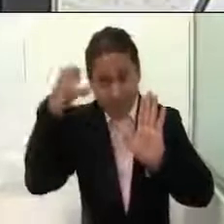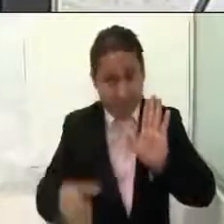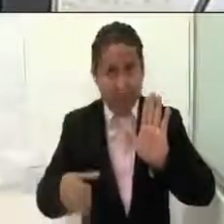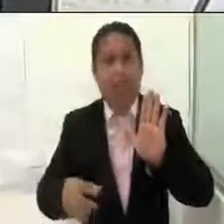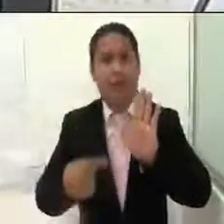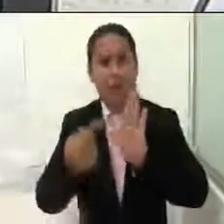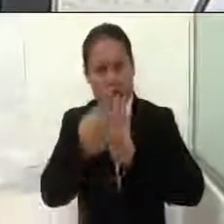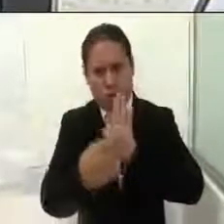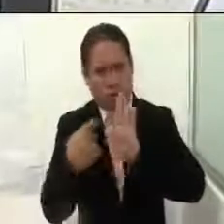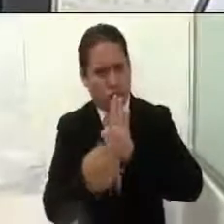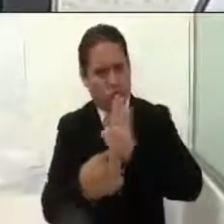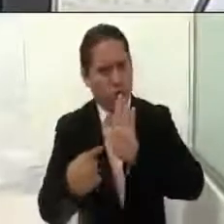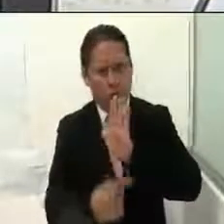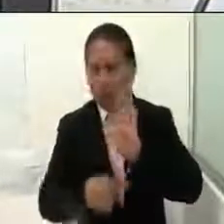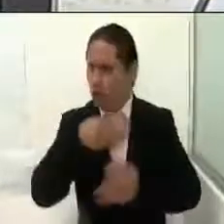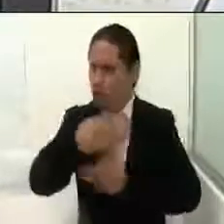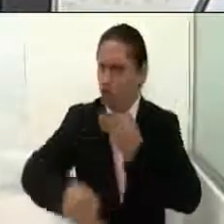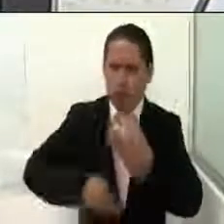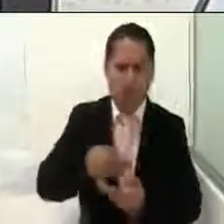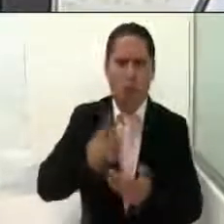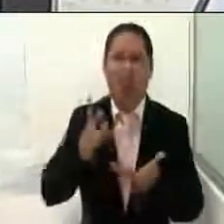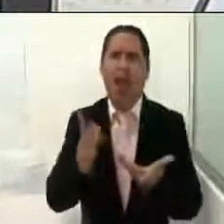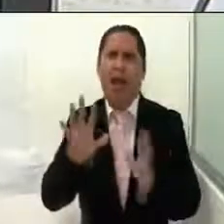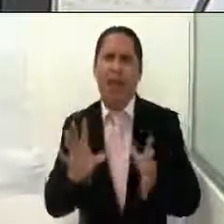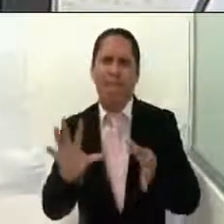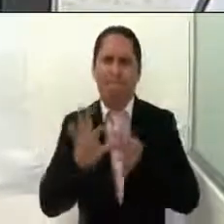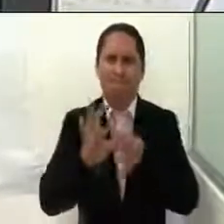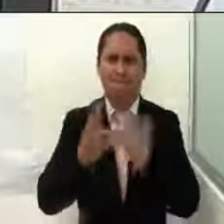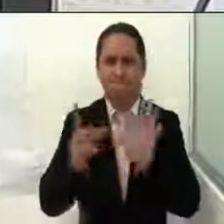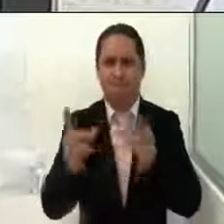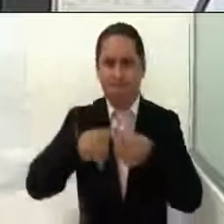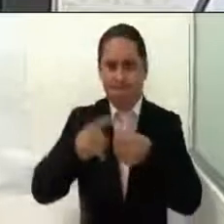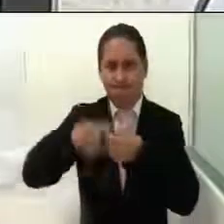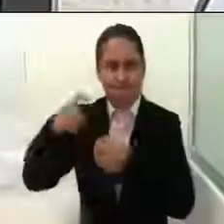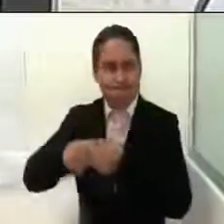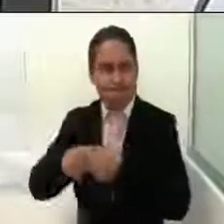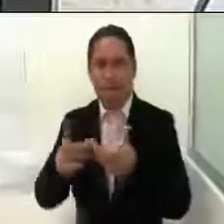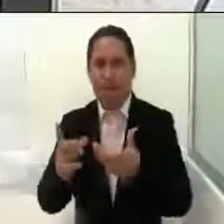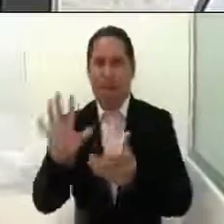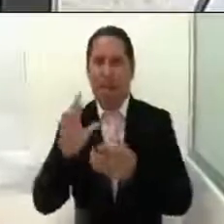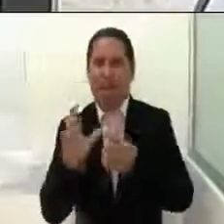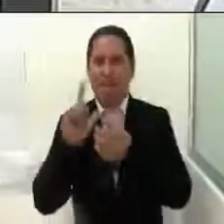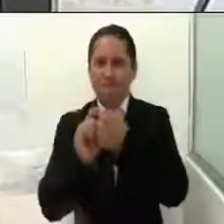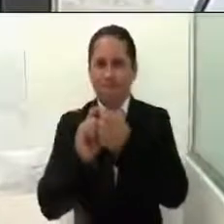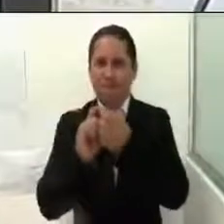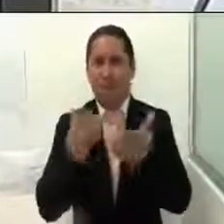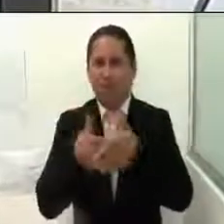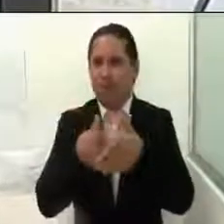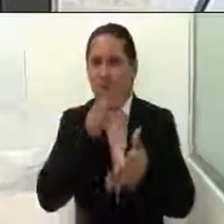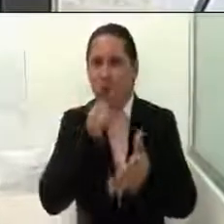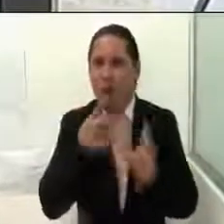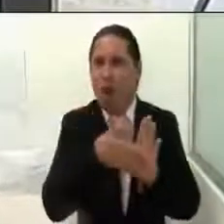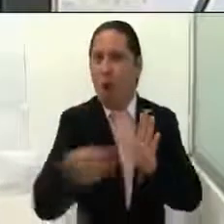todo este mecanismo de seguridad lo cual le otorga seguridad jurídica también ya mencionábamos el